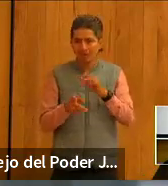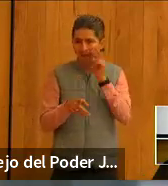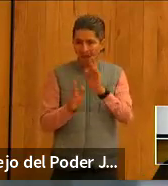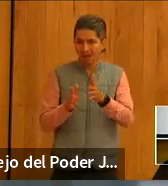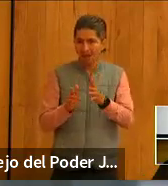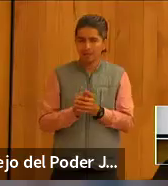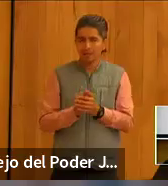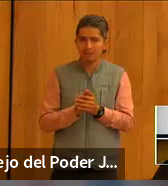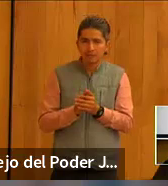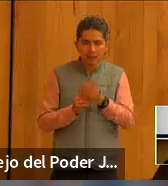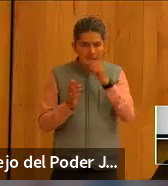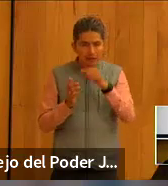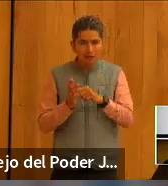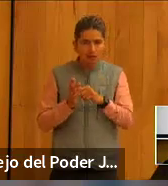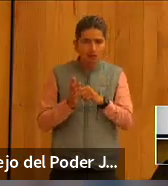Creo que voy a llamar.